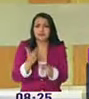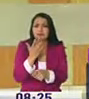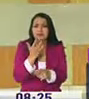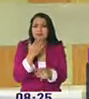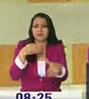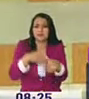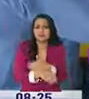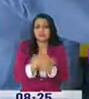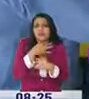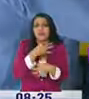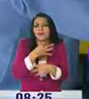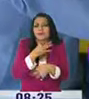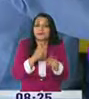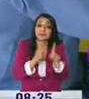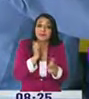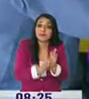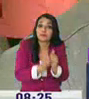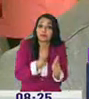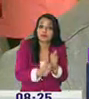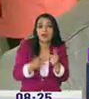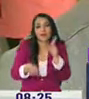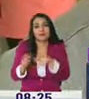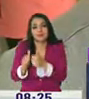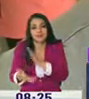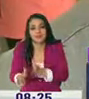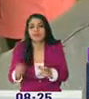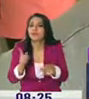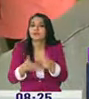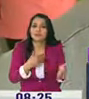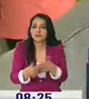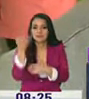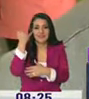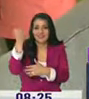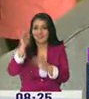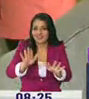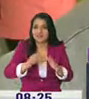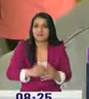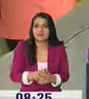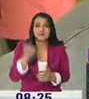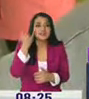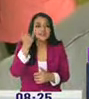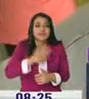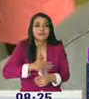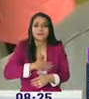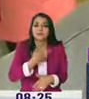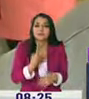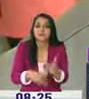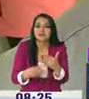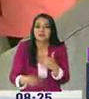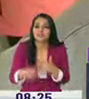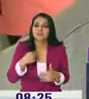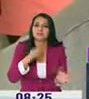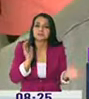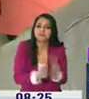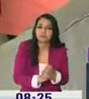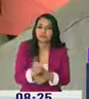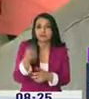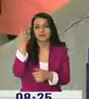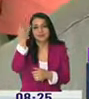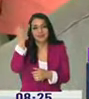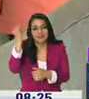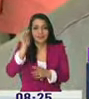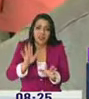los deportistas y no deportistas. Esta iniciativa nació de la idea de mis hijos, de mi esposa,